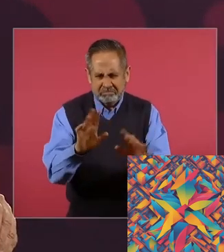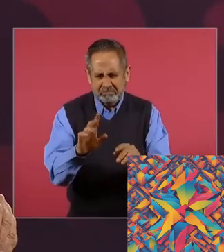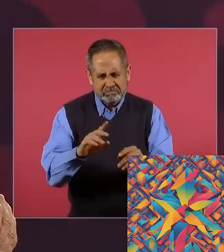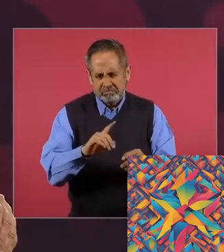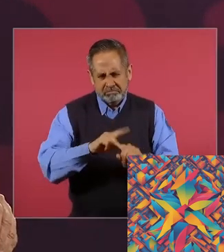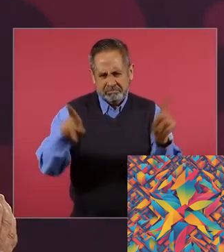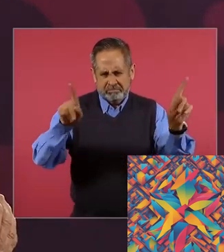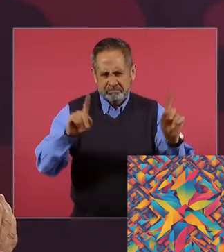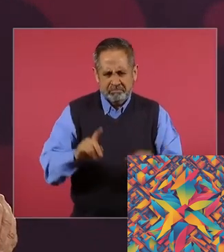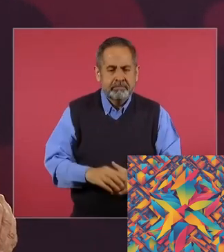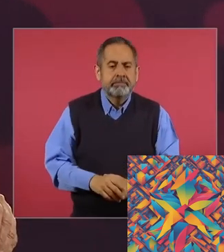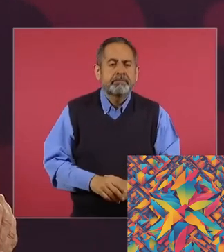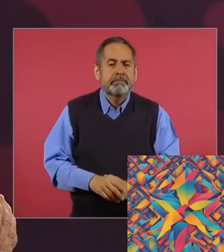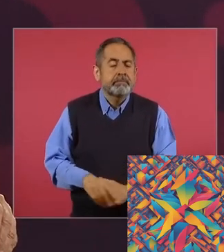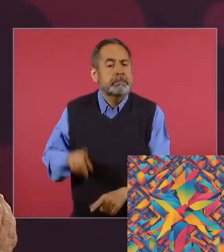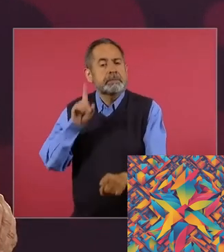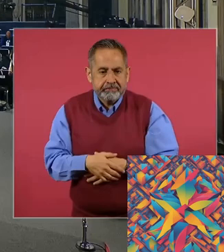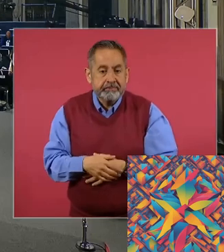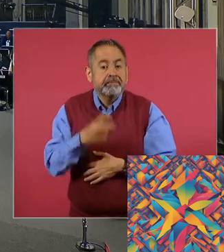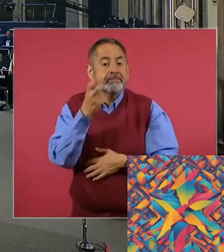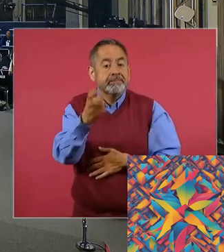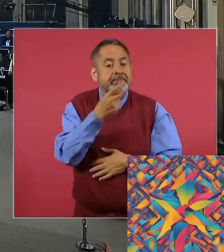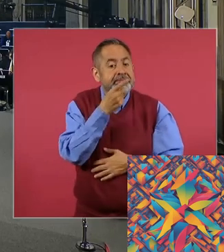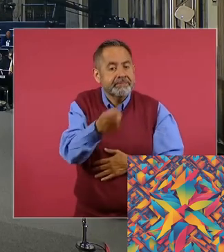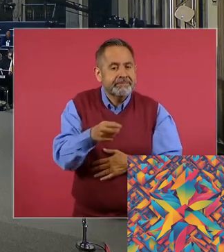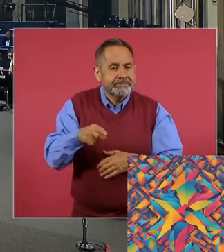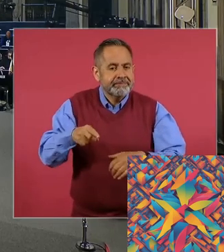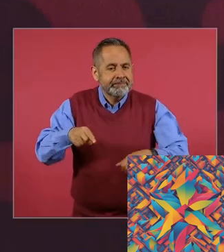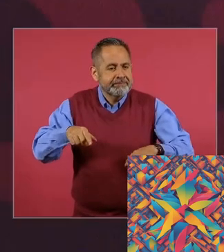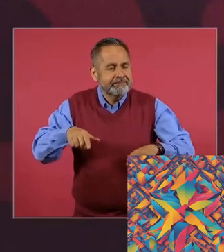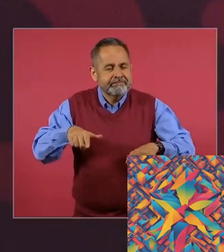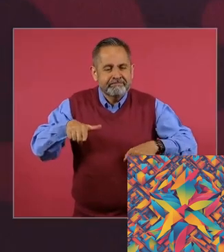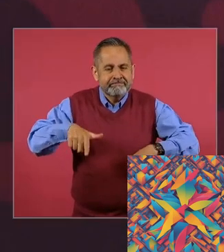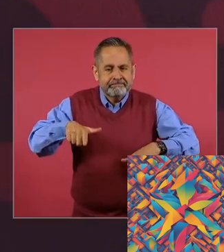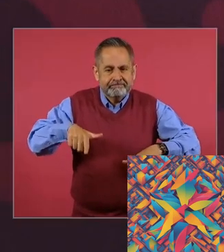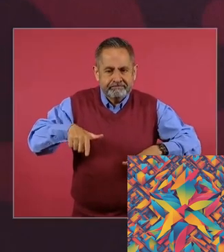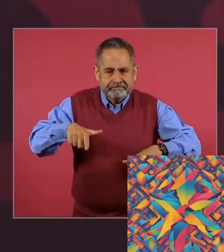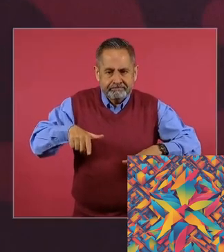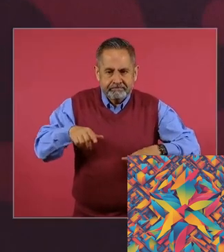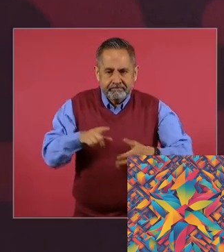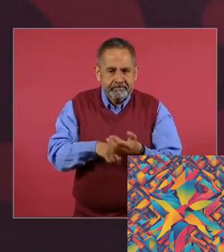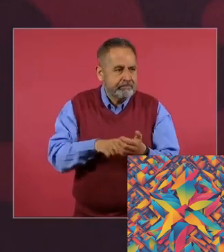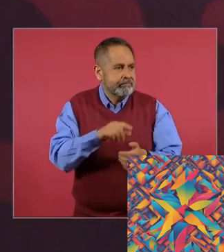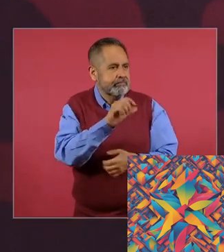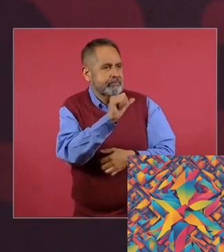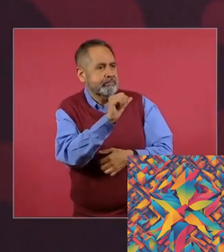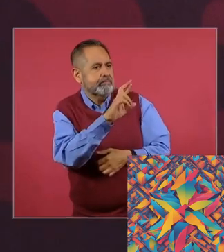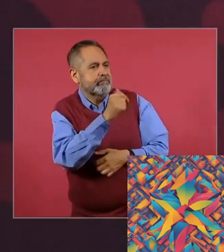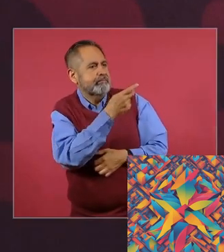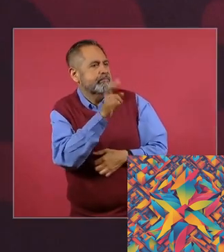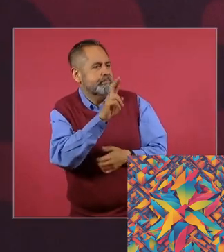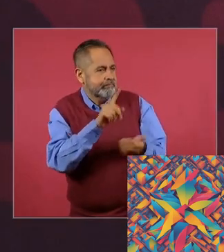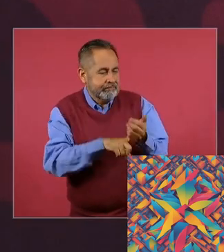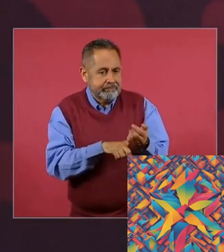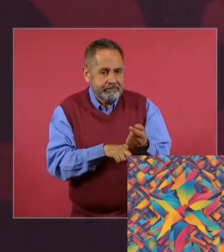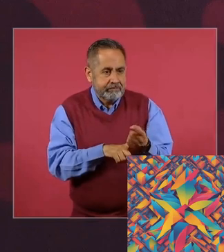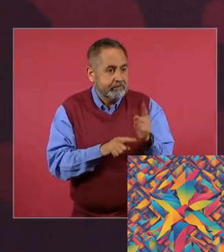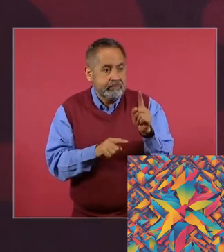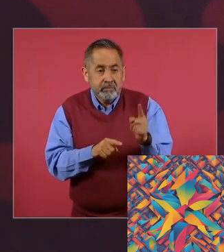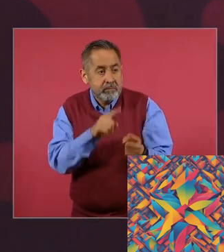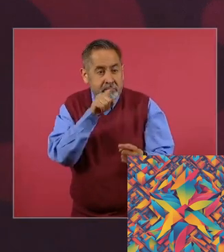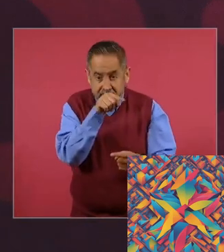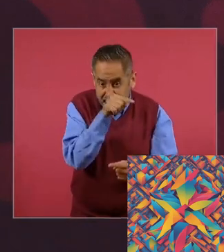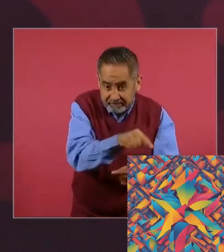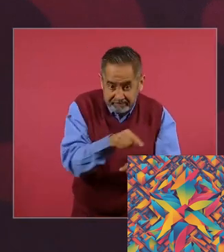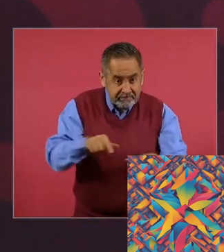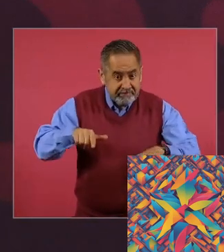propios. En cuanto a la reforma judicial, es innegable que cualquier cambio en el sistema de justicia debe ser meticulosamente planeado y